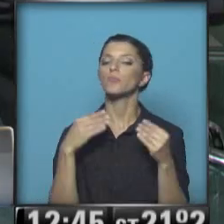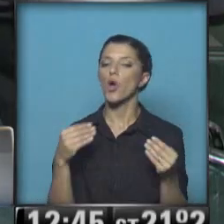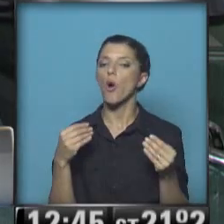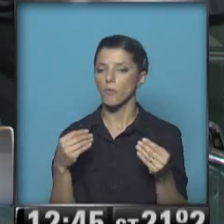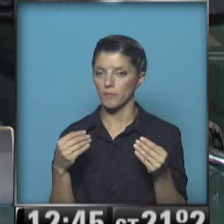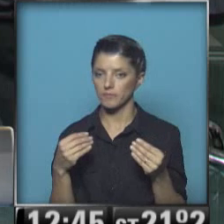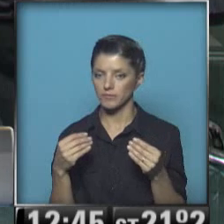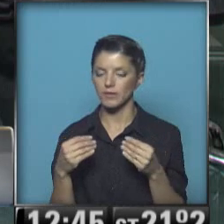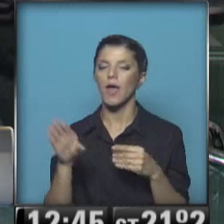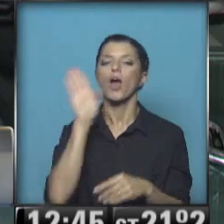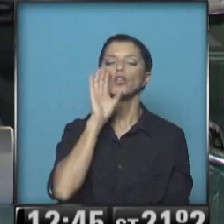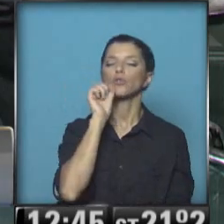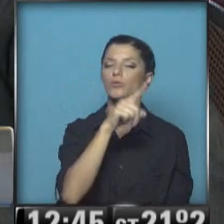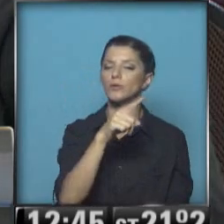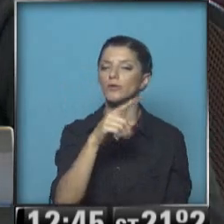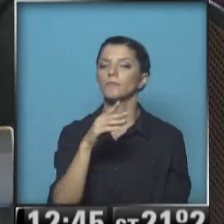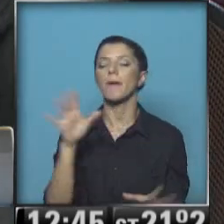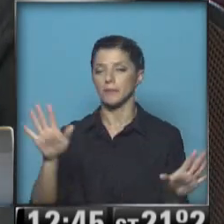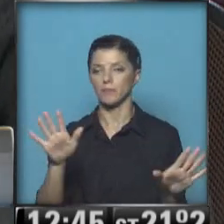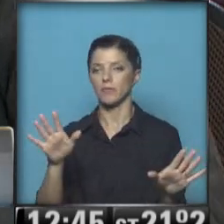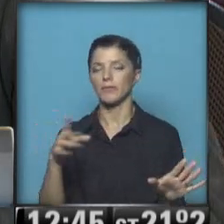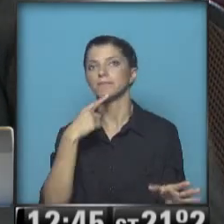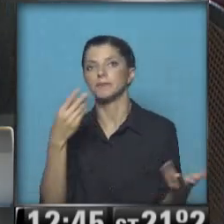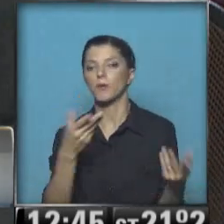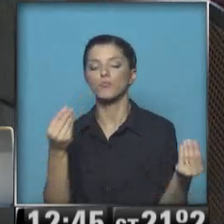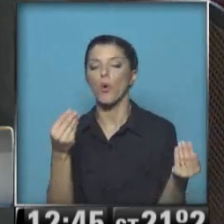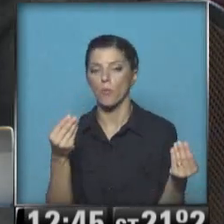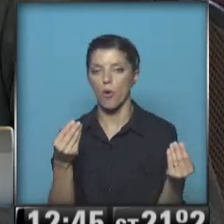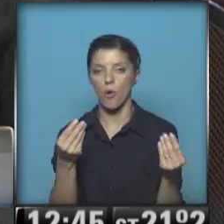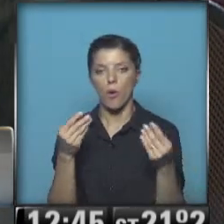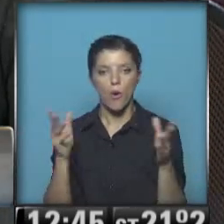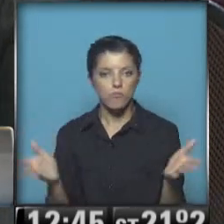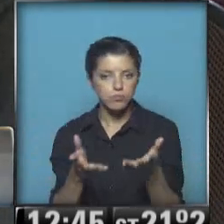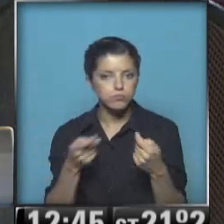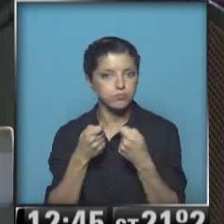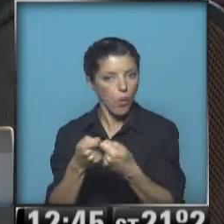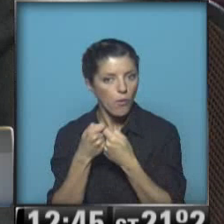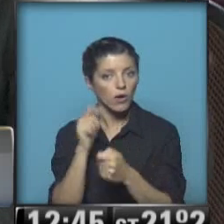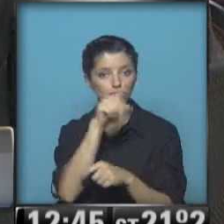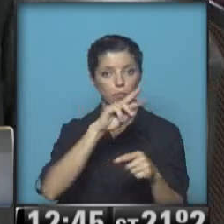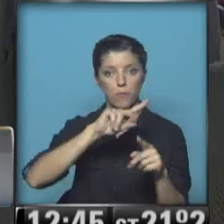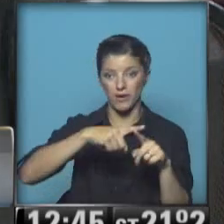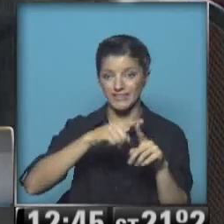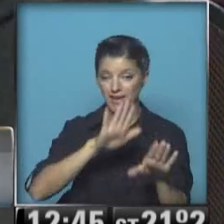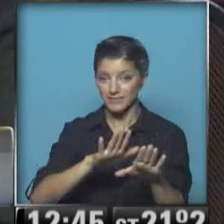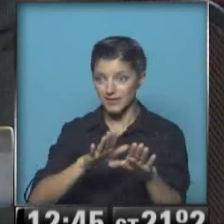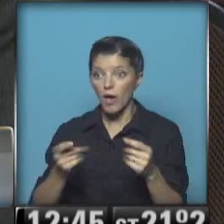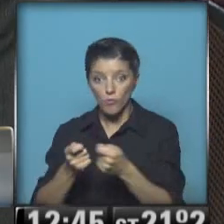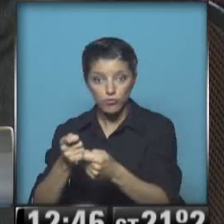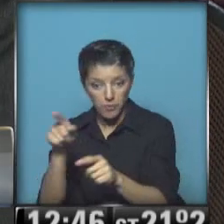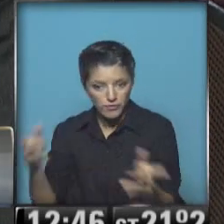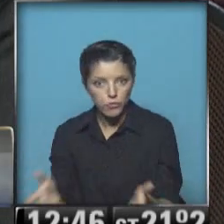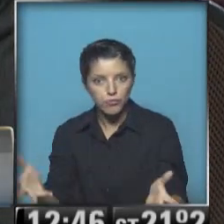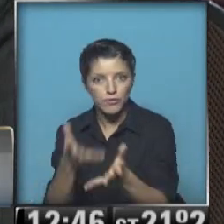Unidos con respecto a esto con respecto a bueno a ver de alguna manera provocado con sus políticas esto y cómo se para hoy